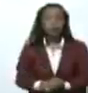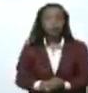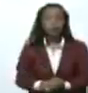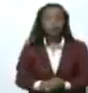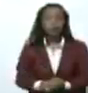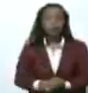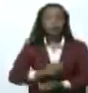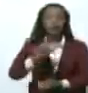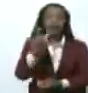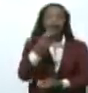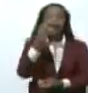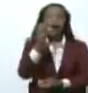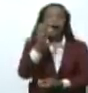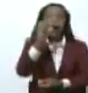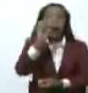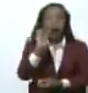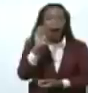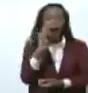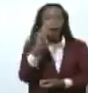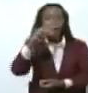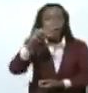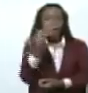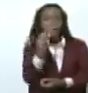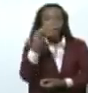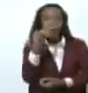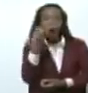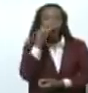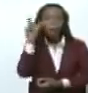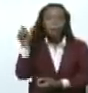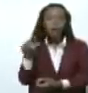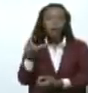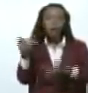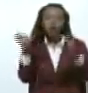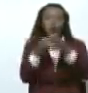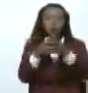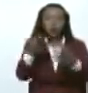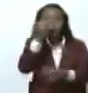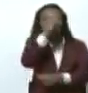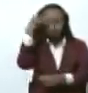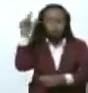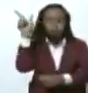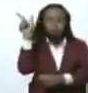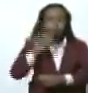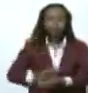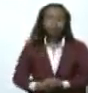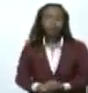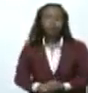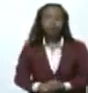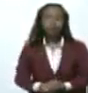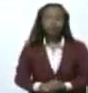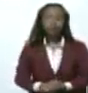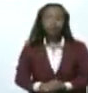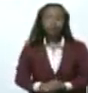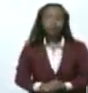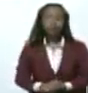Germán Eduardo Piñate Rodríguez, Partido Socialista Unido de Venezuela,